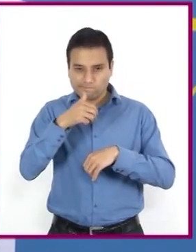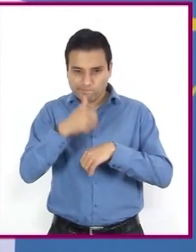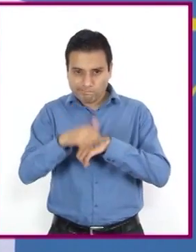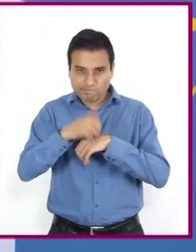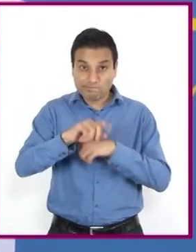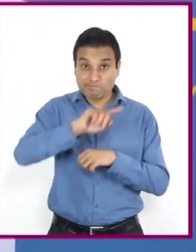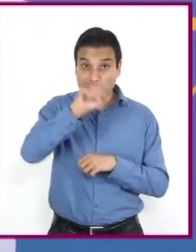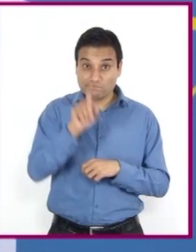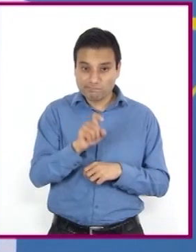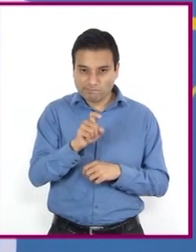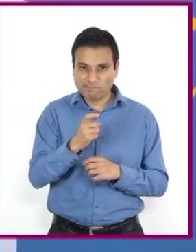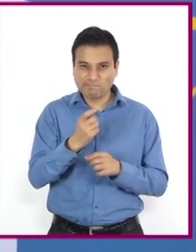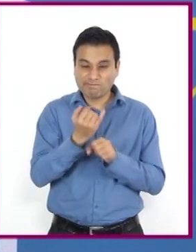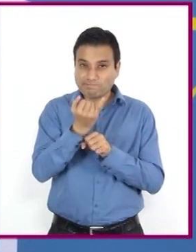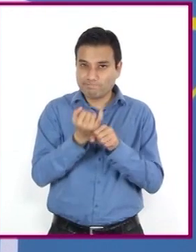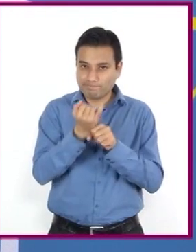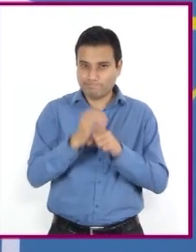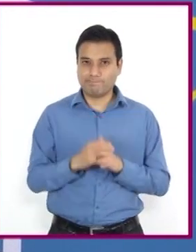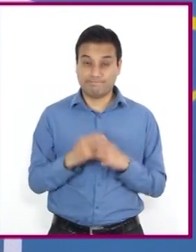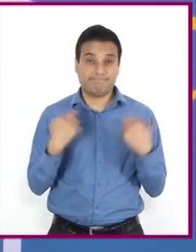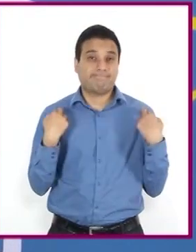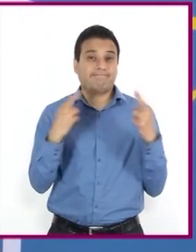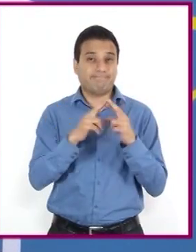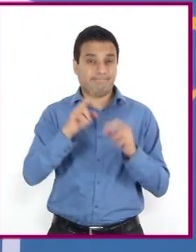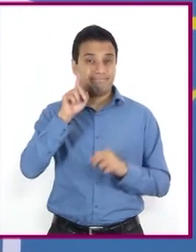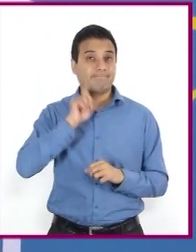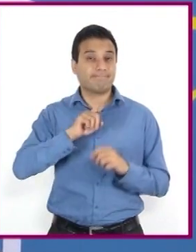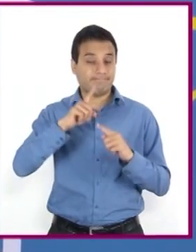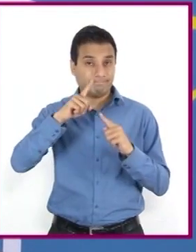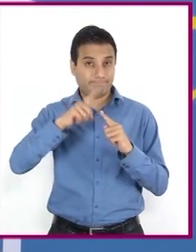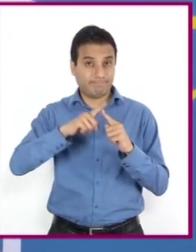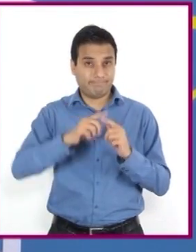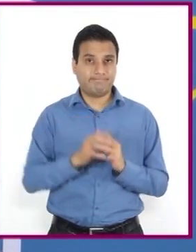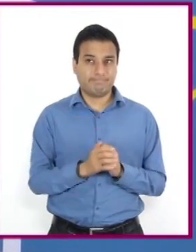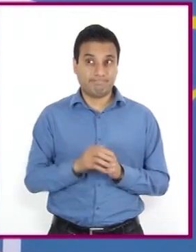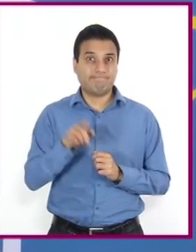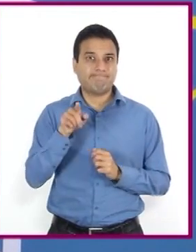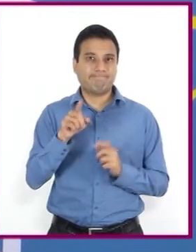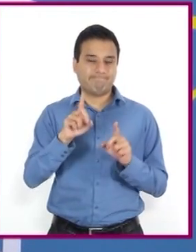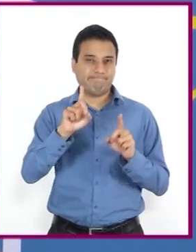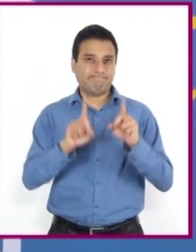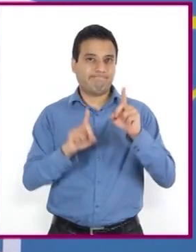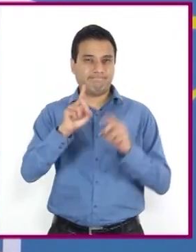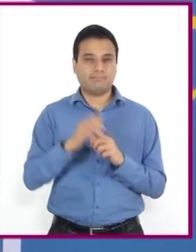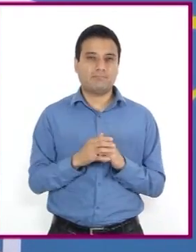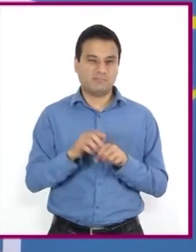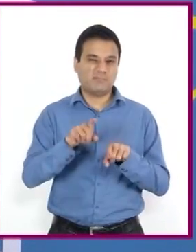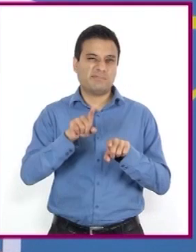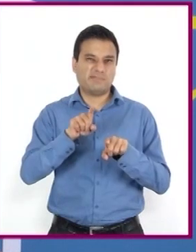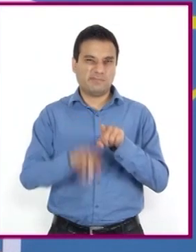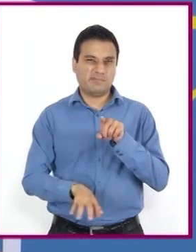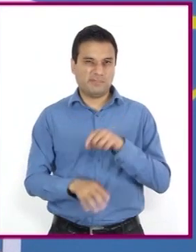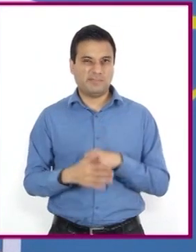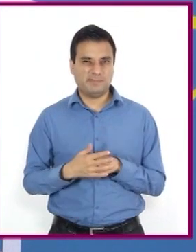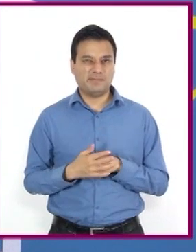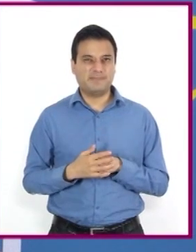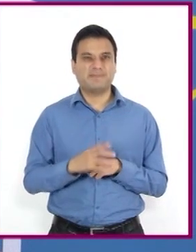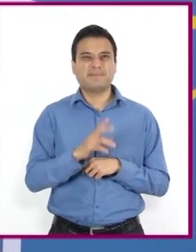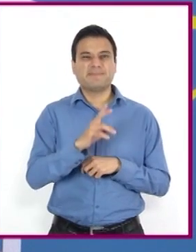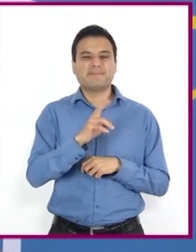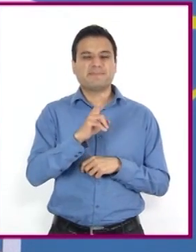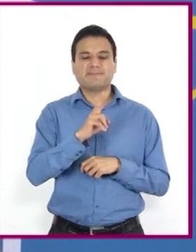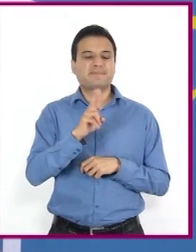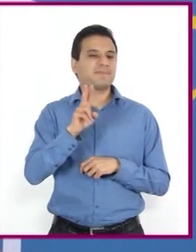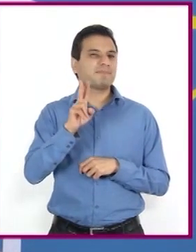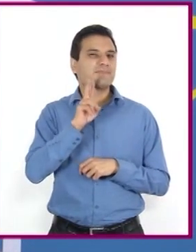multiplicar que les dejó de tarea su maestra, pero tiene una duda. Su hermana Valeria, quien es alumna de tercer